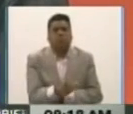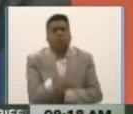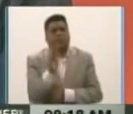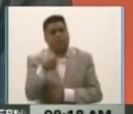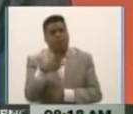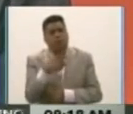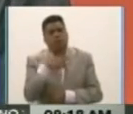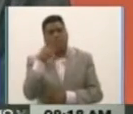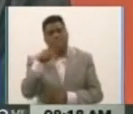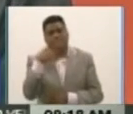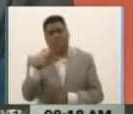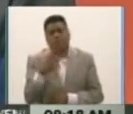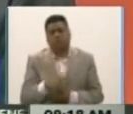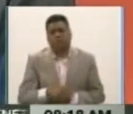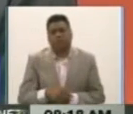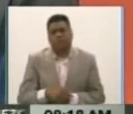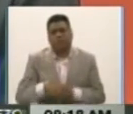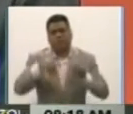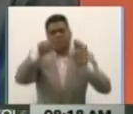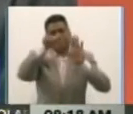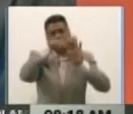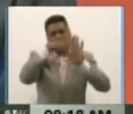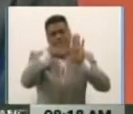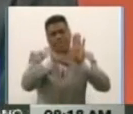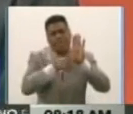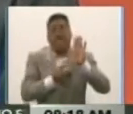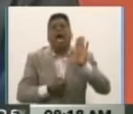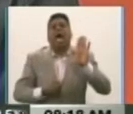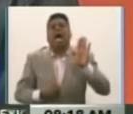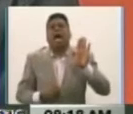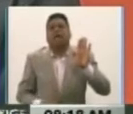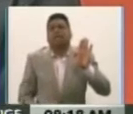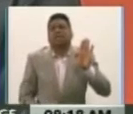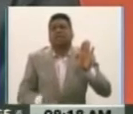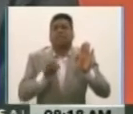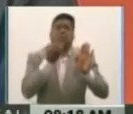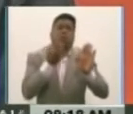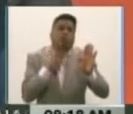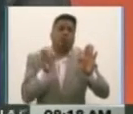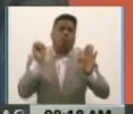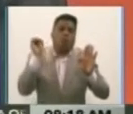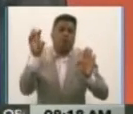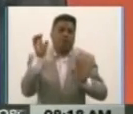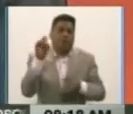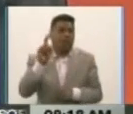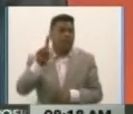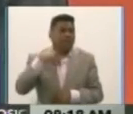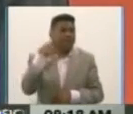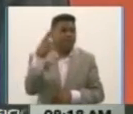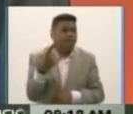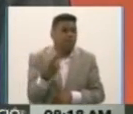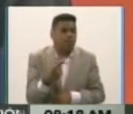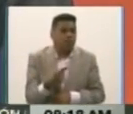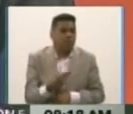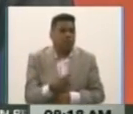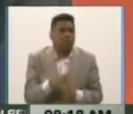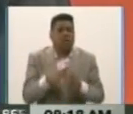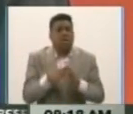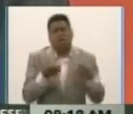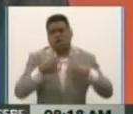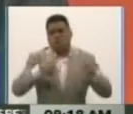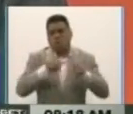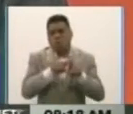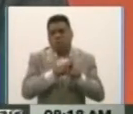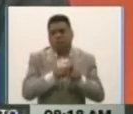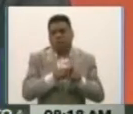política que puede ir por el lado de los festivales y que luego se consolida en forma de circuito. Un ejemplo de